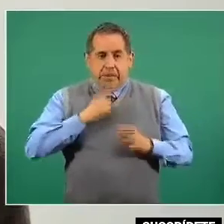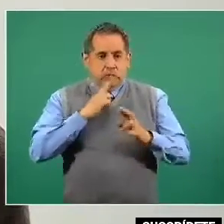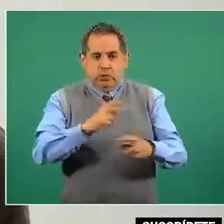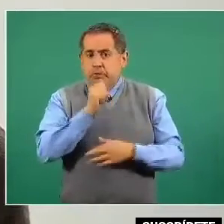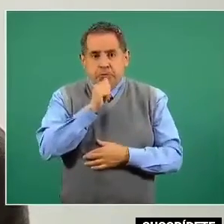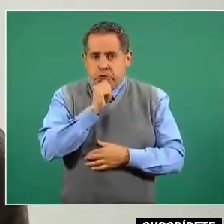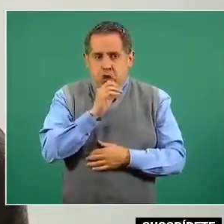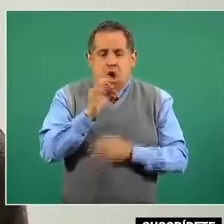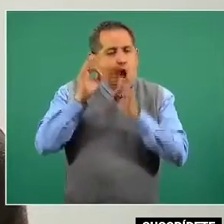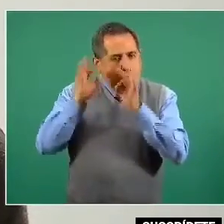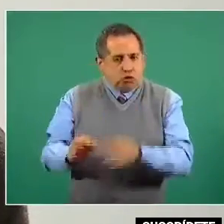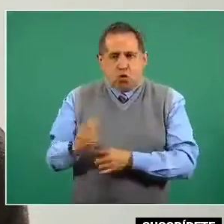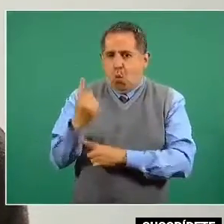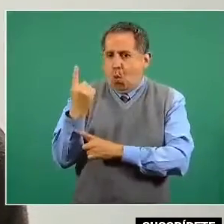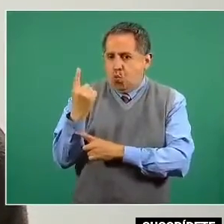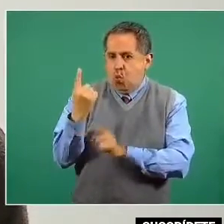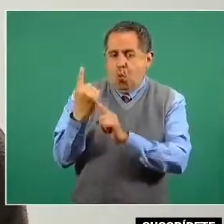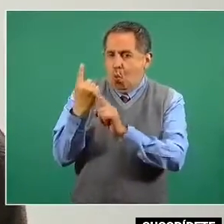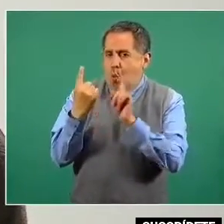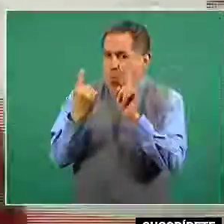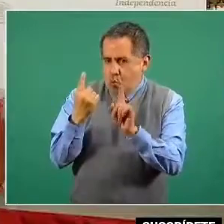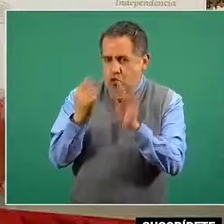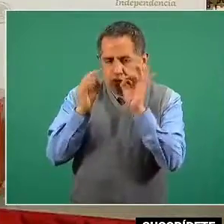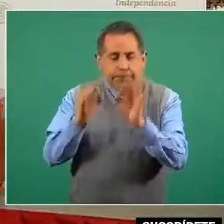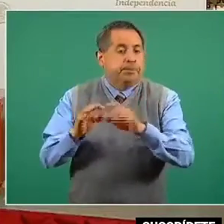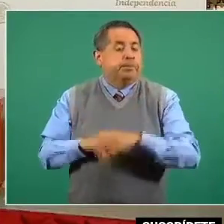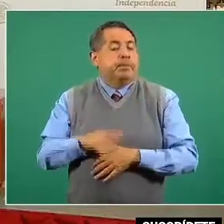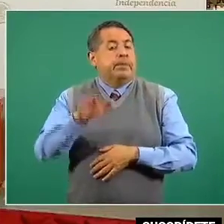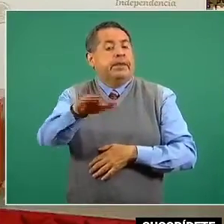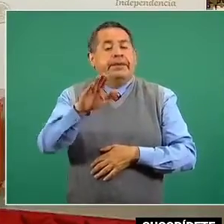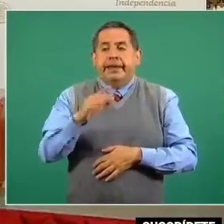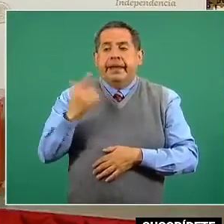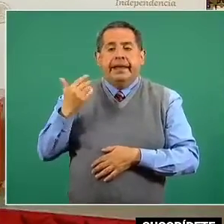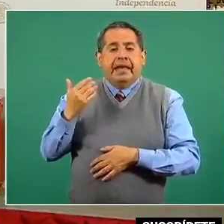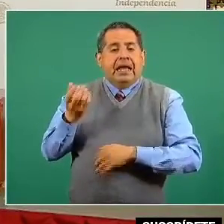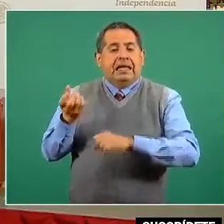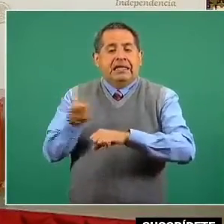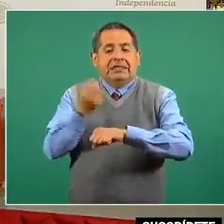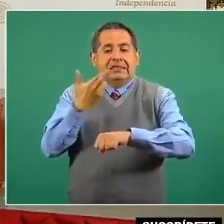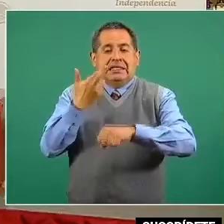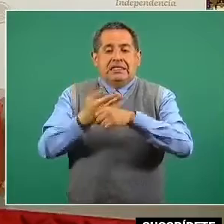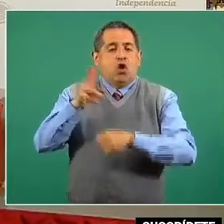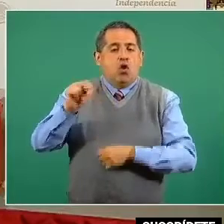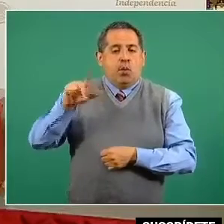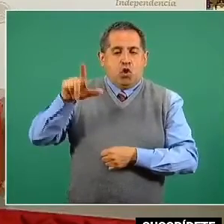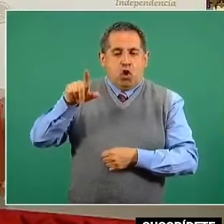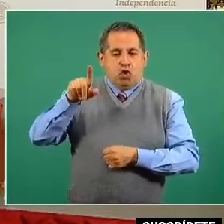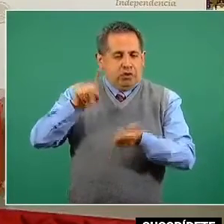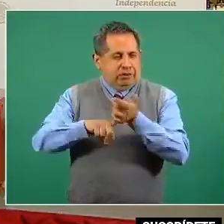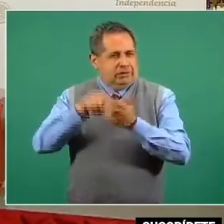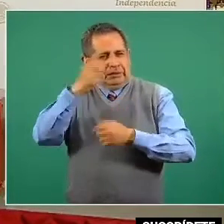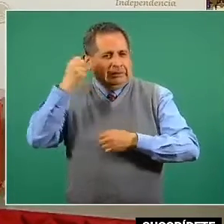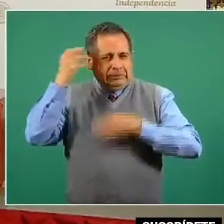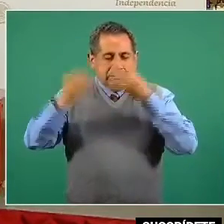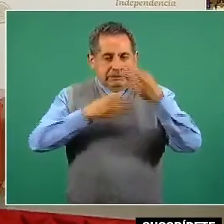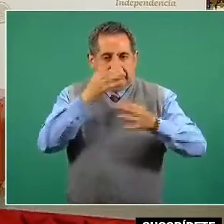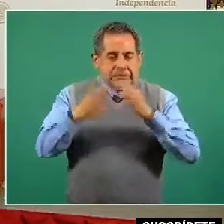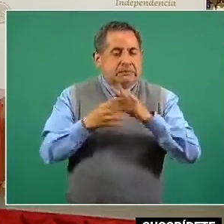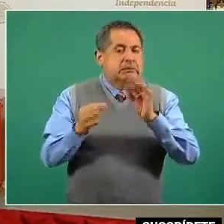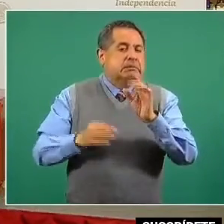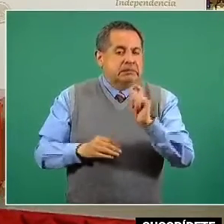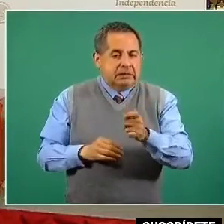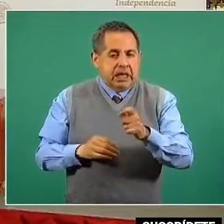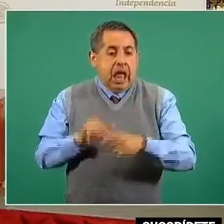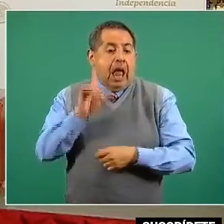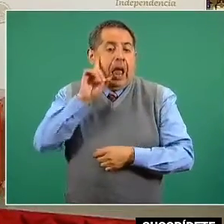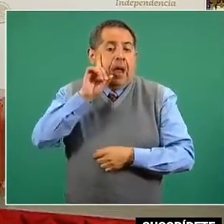el caso que expuso el secretario de Nuevo León hoy día en su conferencia de prensa, efectivamente el día